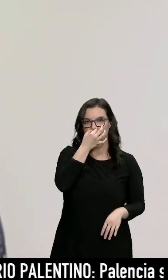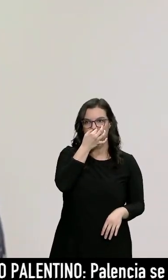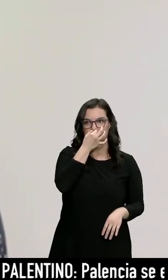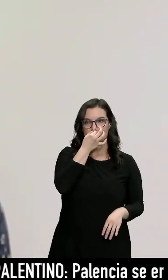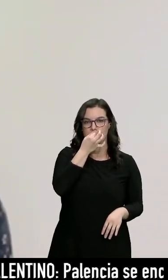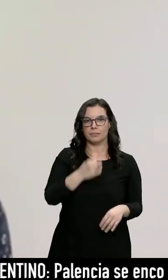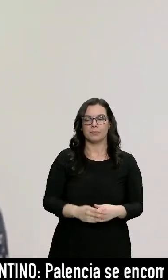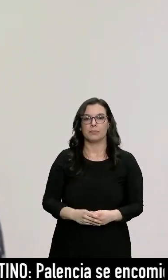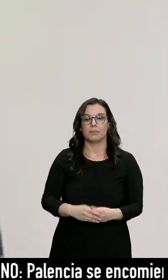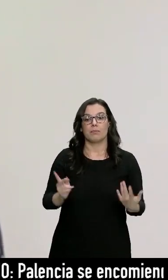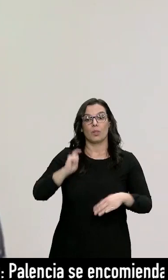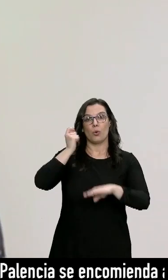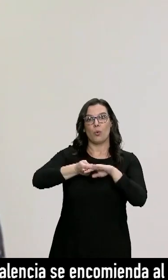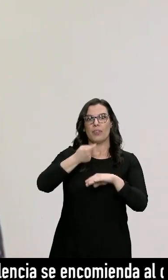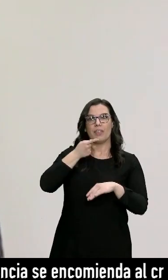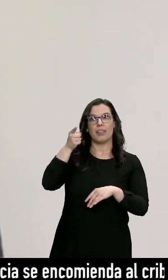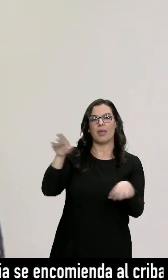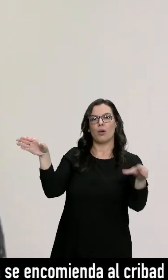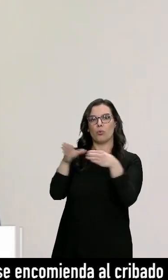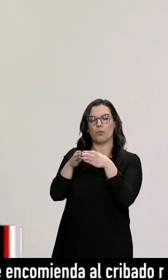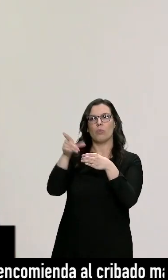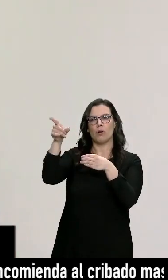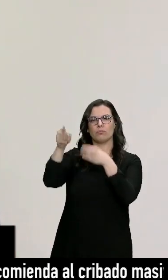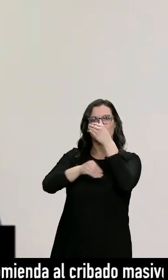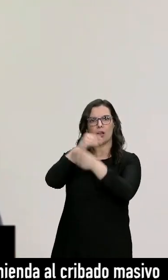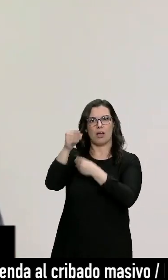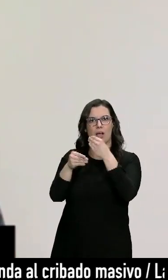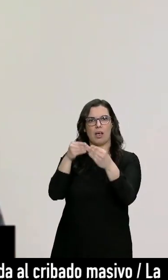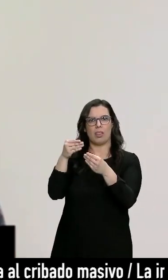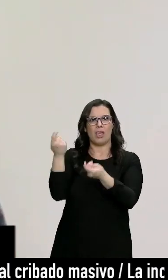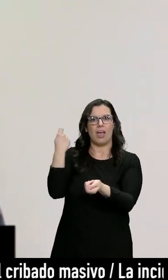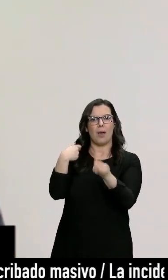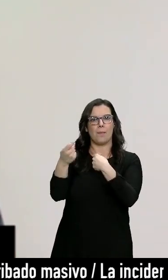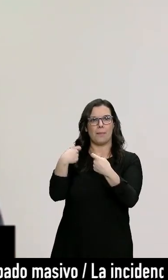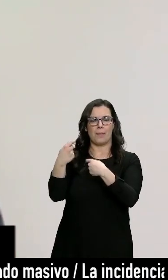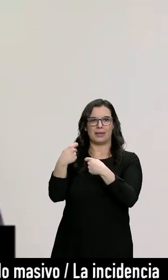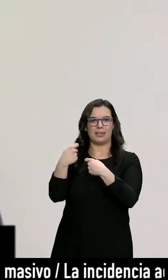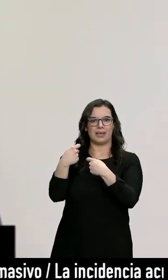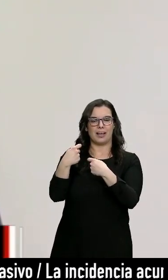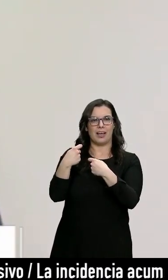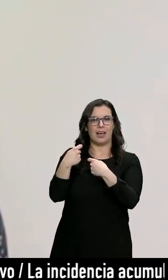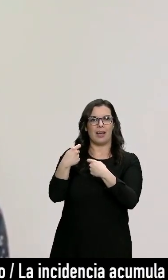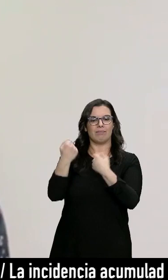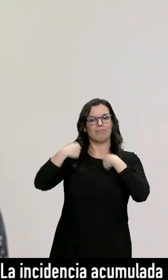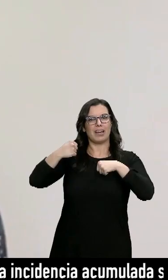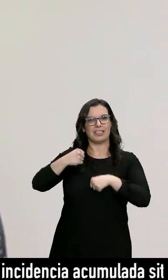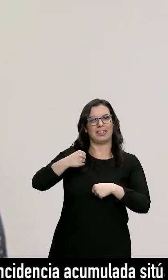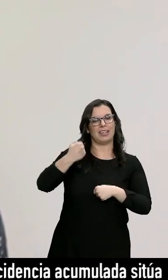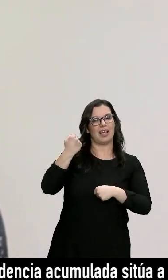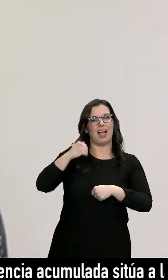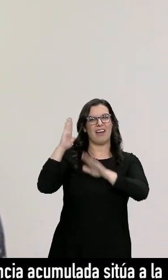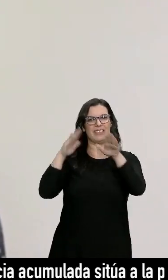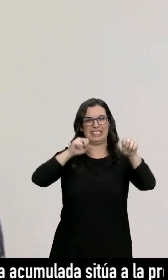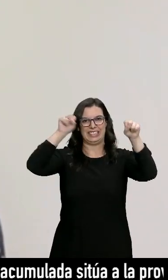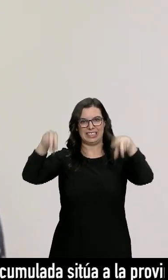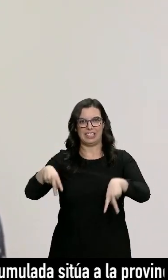OCU celebra que el juez declare la conducta del grupo automovilístico como práctica comercial desleal y que le obligue a cesar en esta conducta y a no